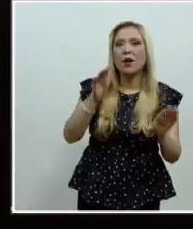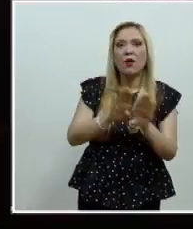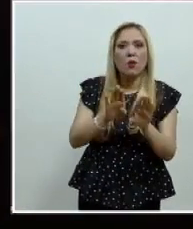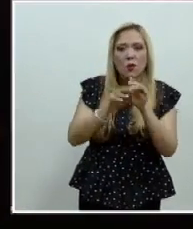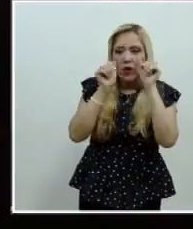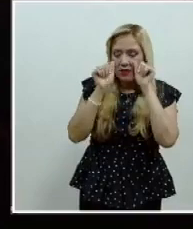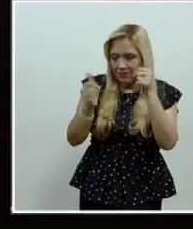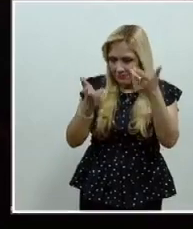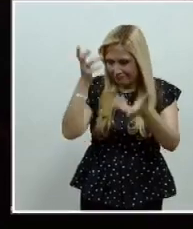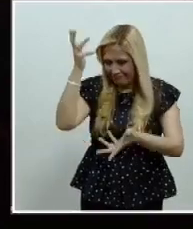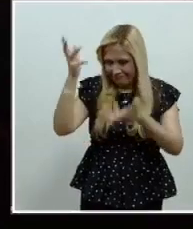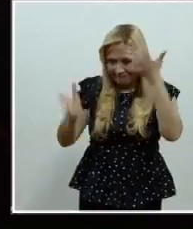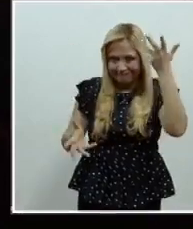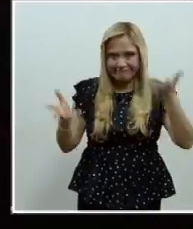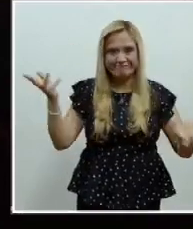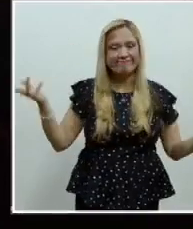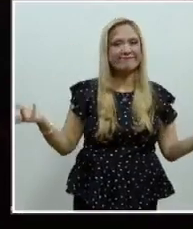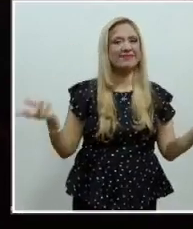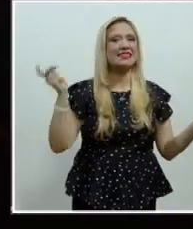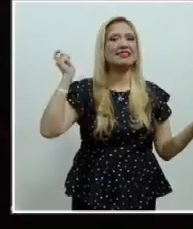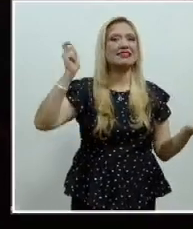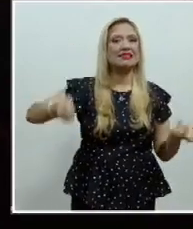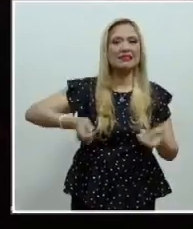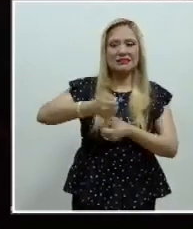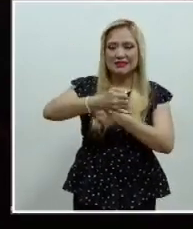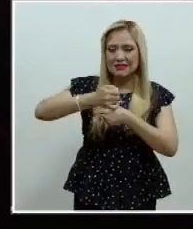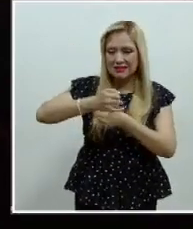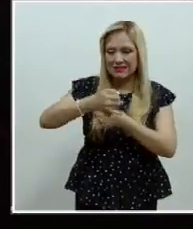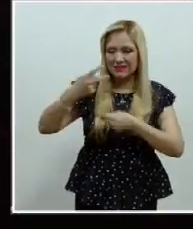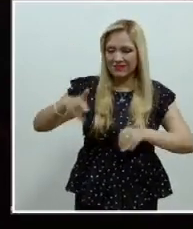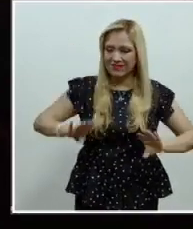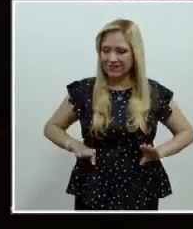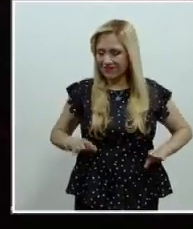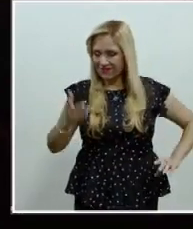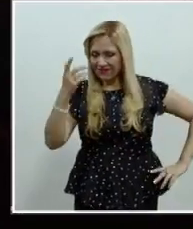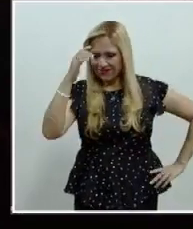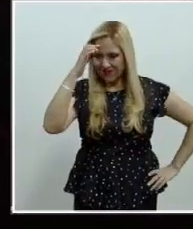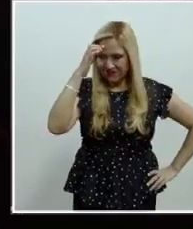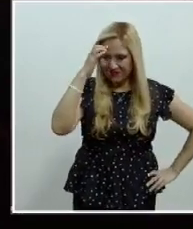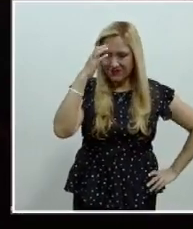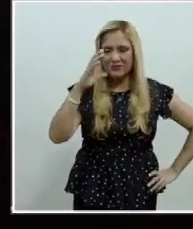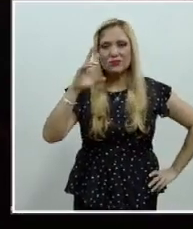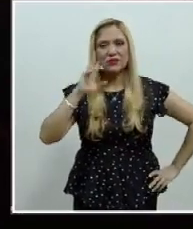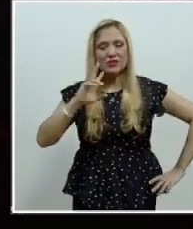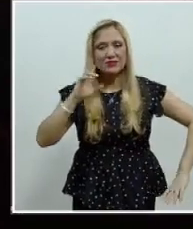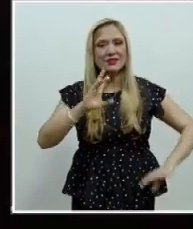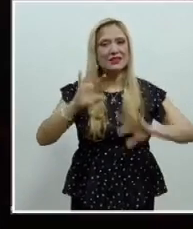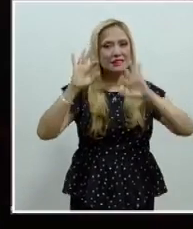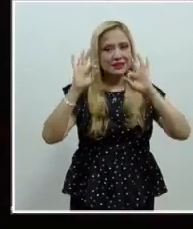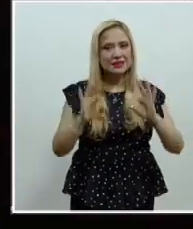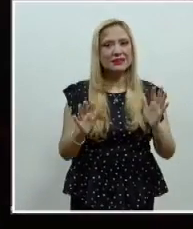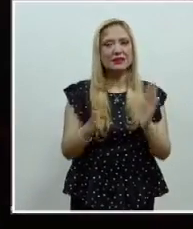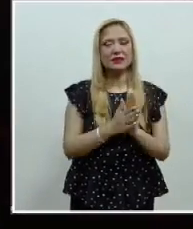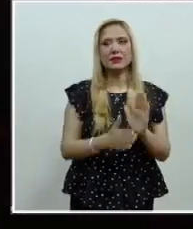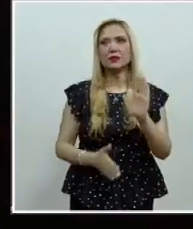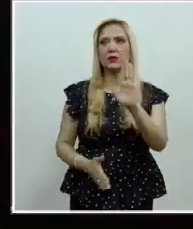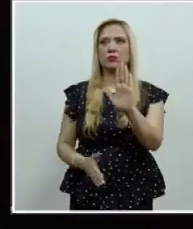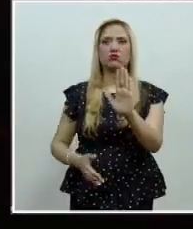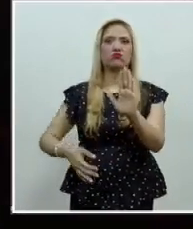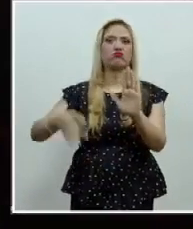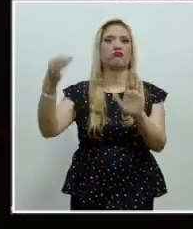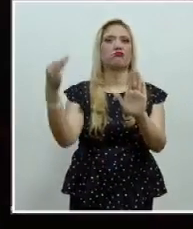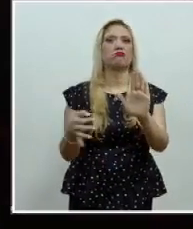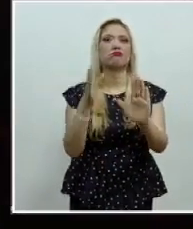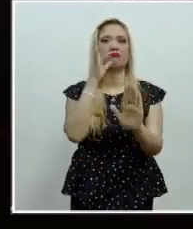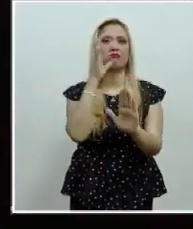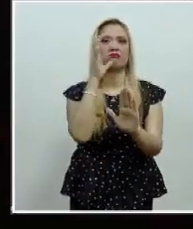para poder realizar estas investigaciones que vayan con pruebas realmente irrefutables. Es el